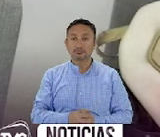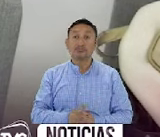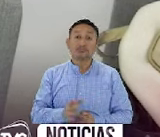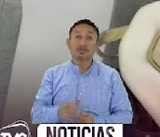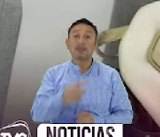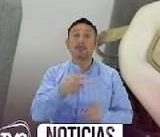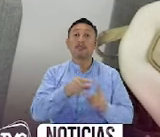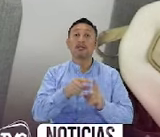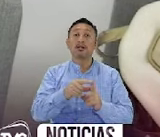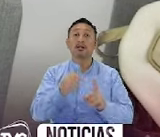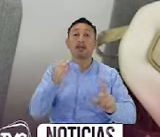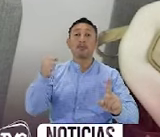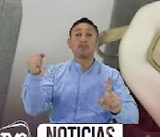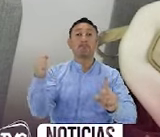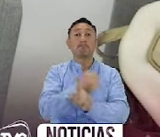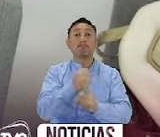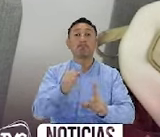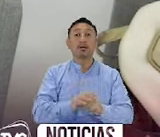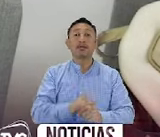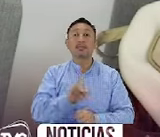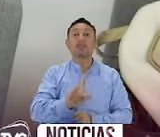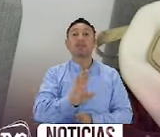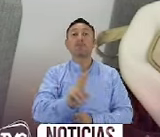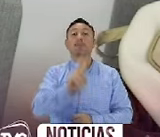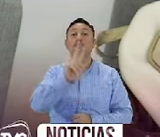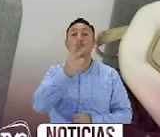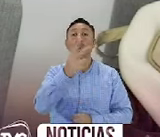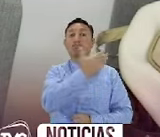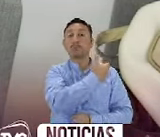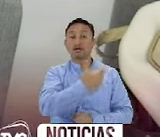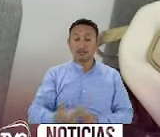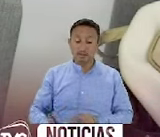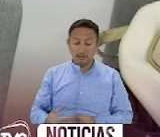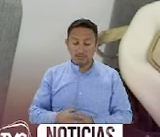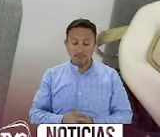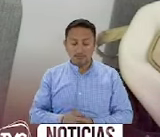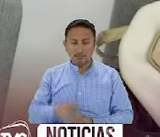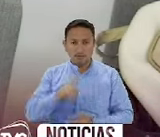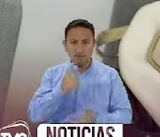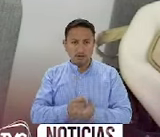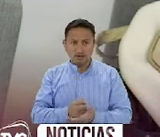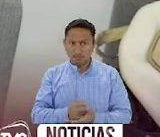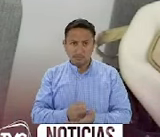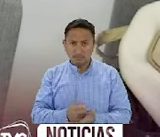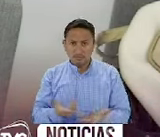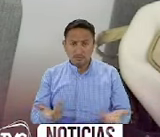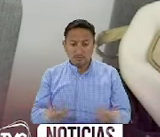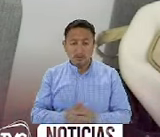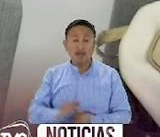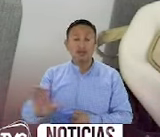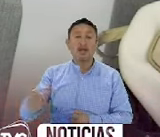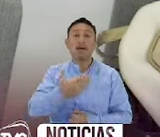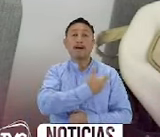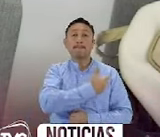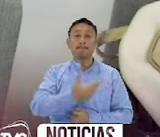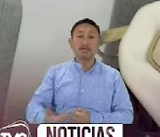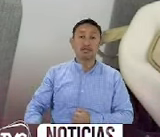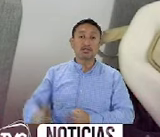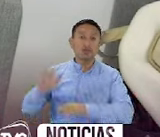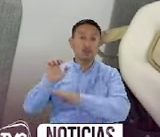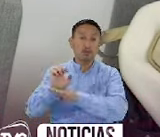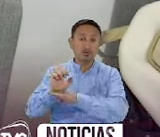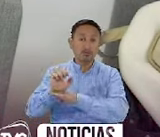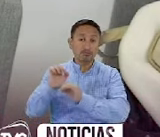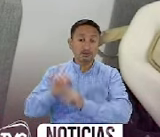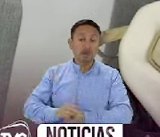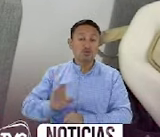de la señora vicepresidenta, no corresponde a la realidad, sino que el presidente constitucional de la República, en ejercicio de